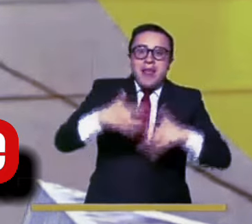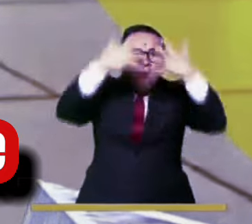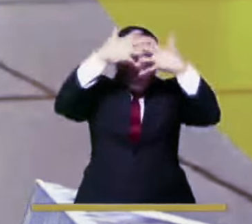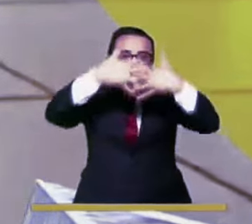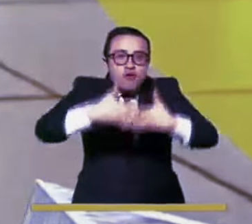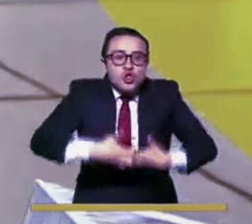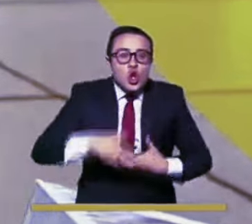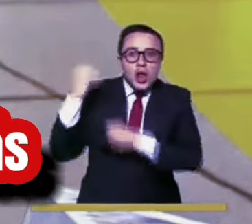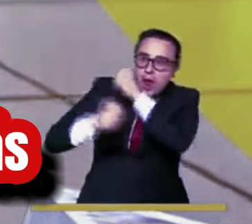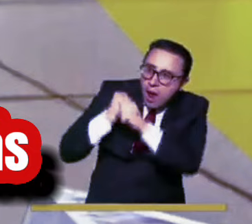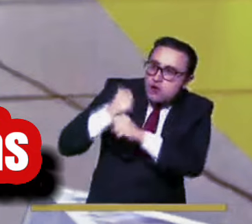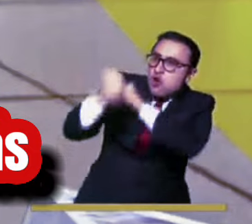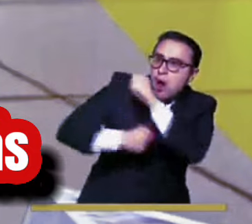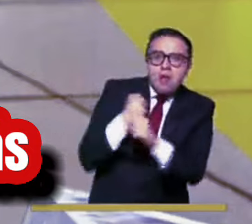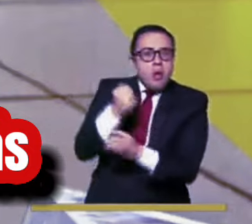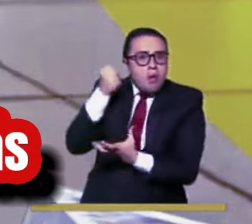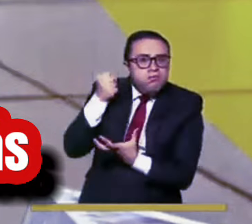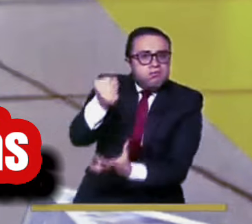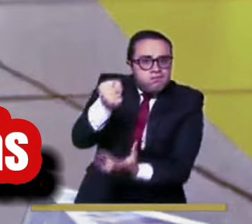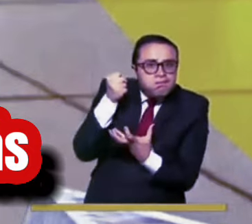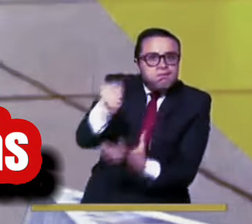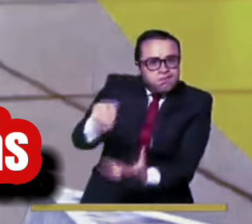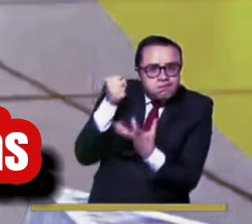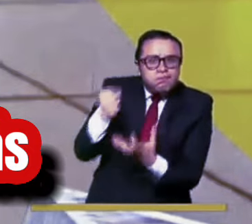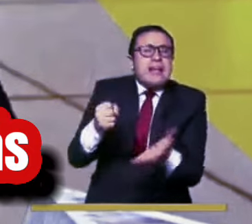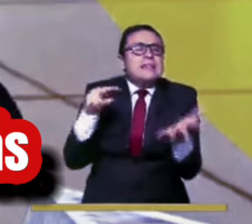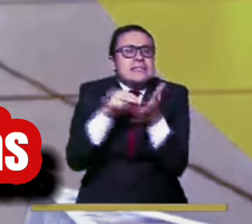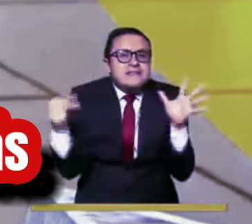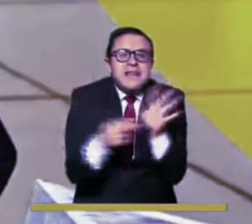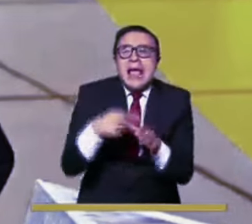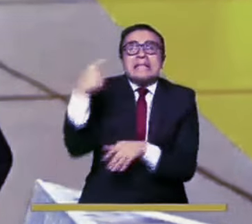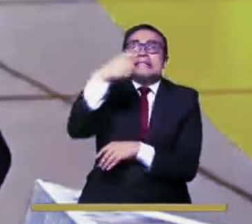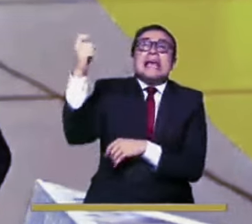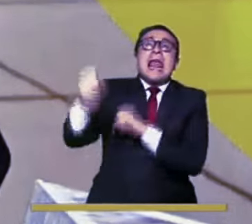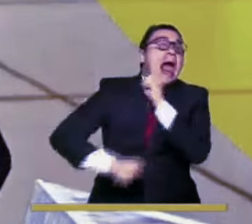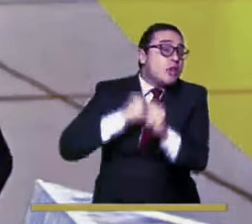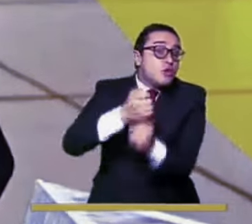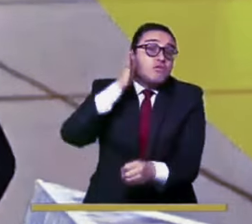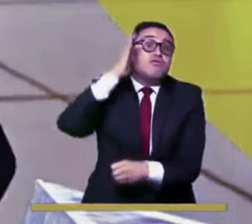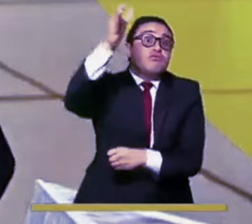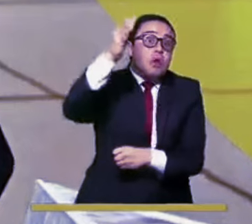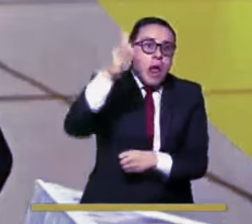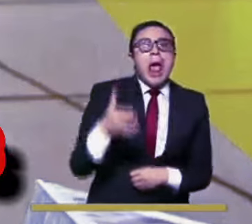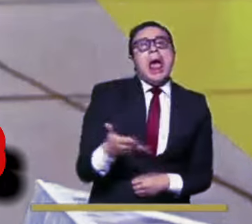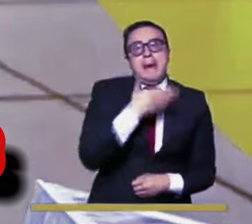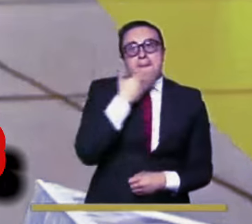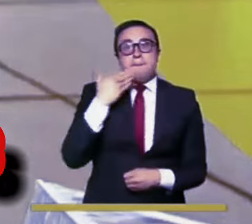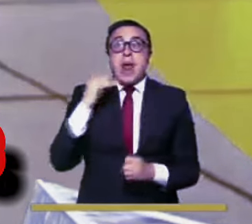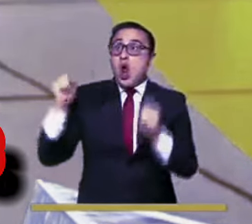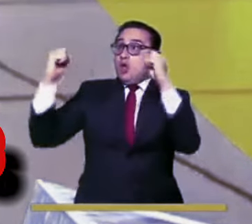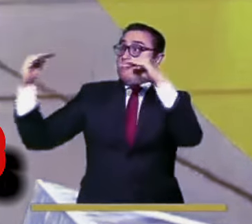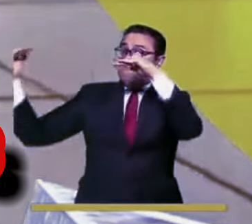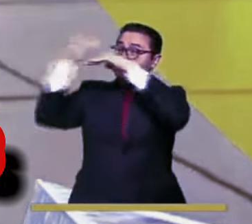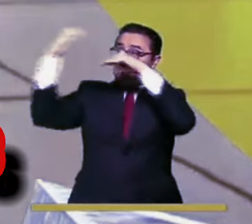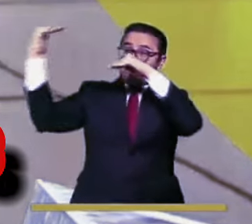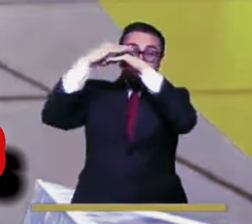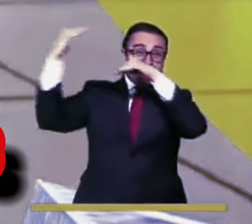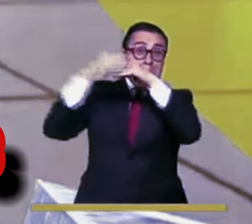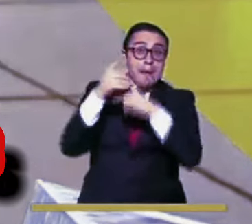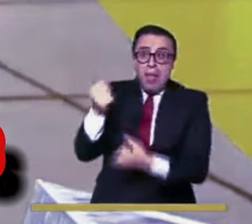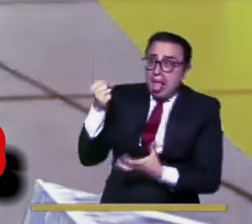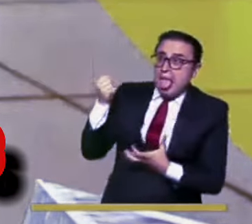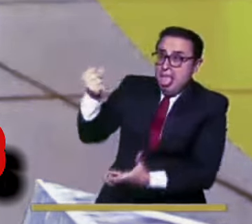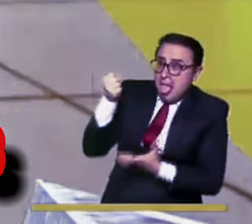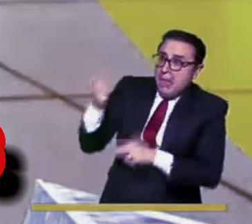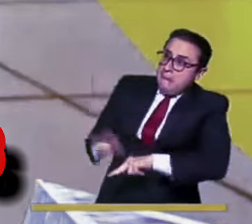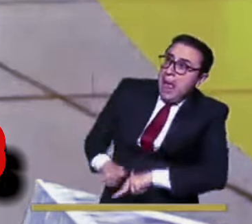los años que dure la línea del metro, es decir, más de un siglo, el metro elevado sería mucho más alto que los